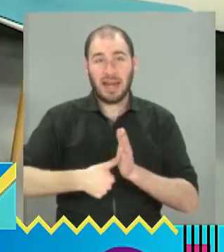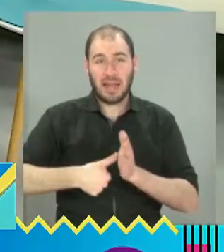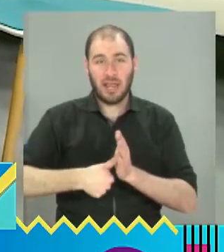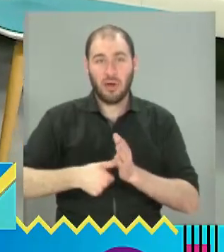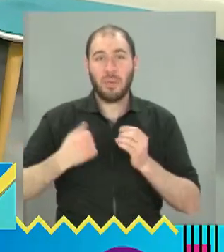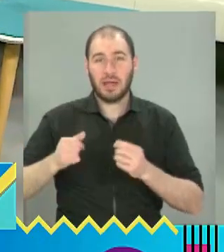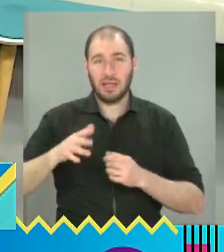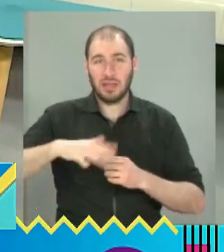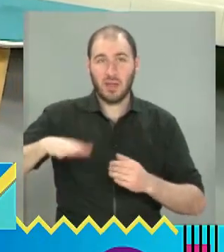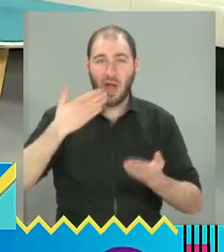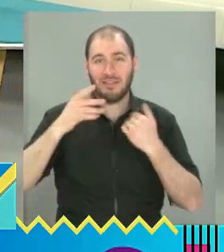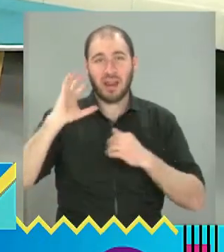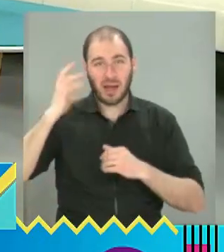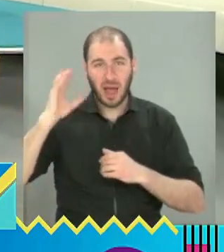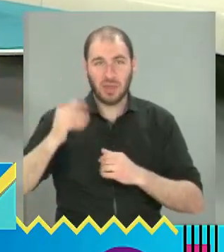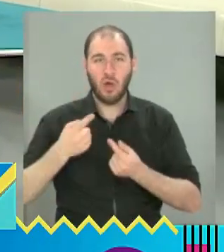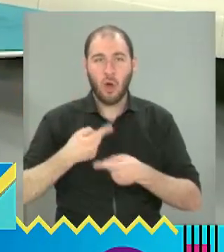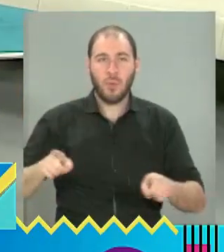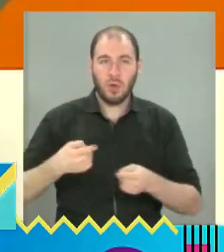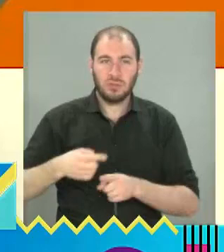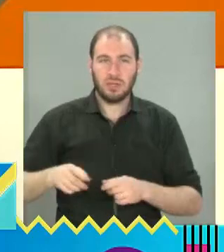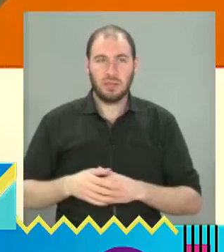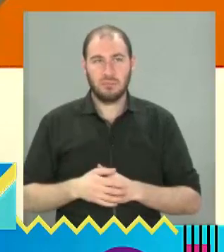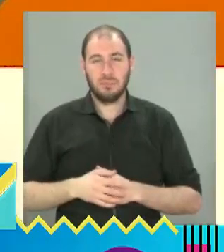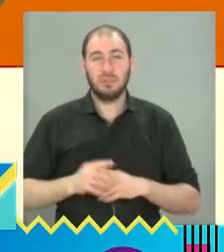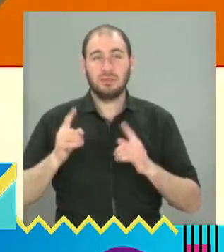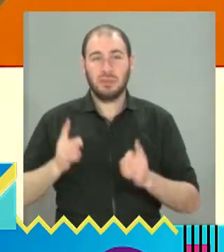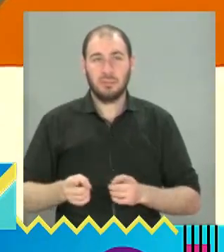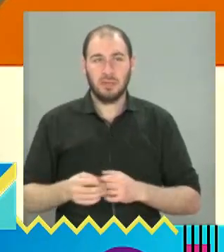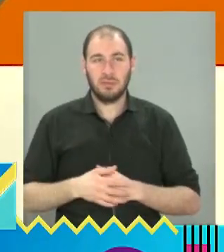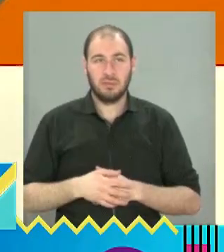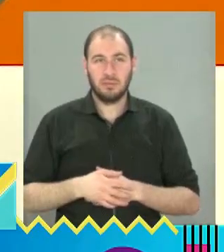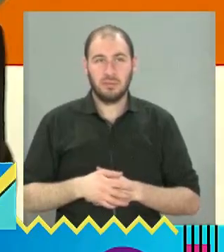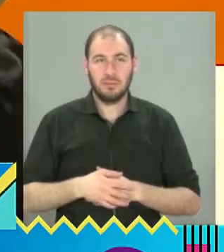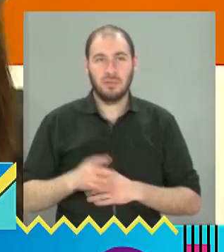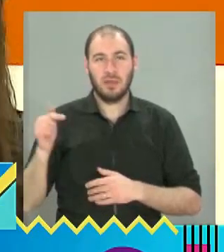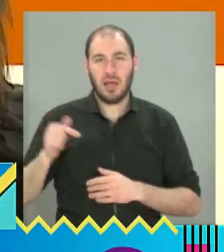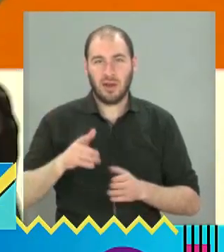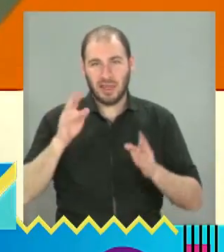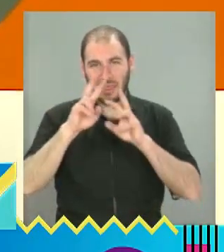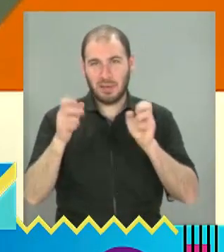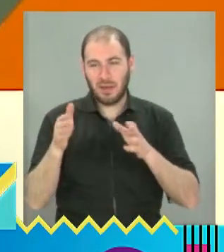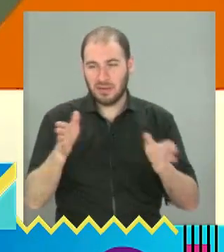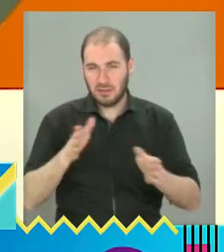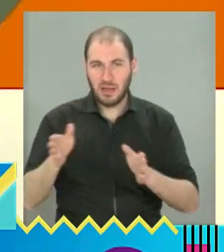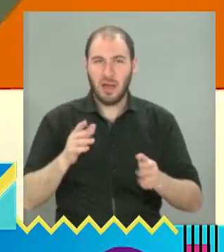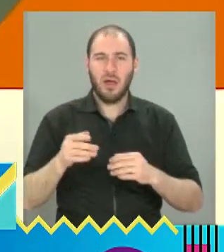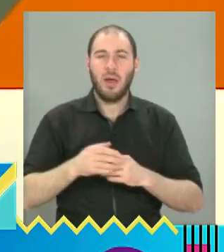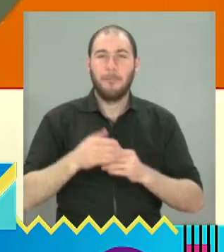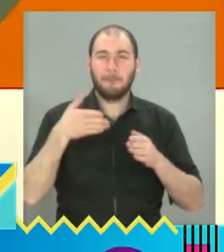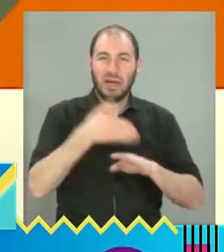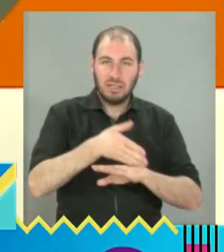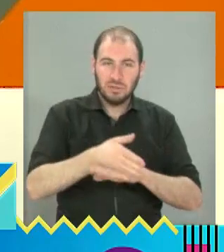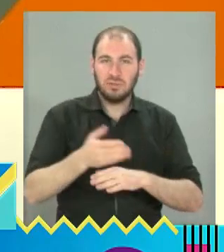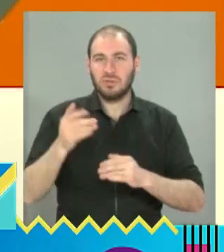para que los chicos hablen por la radio, ponen música y haga también estamos con 2 ejes así muy fuertes, que son participación